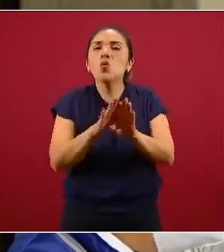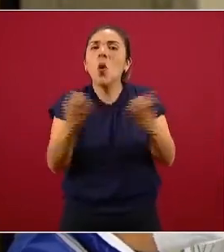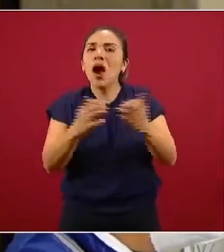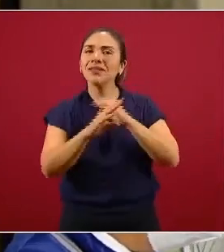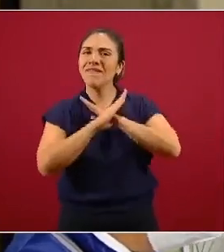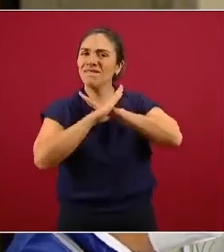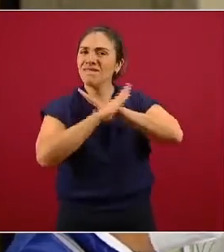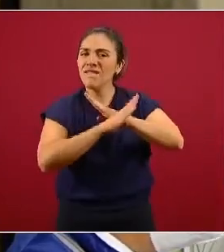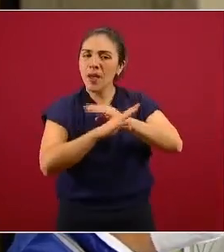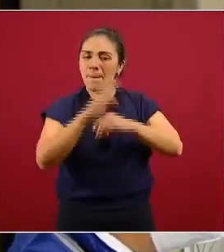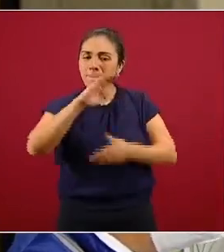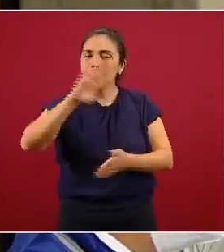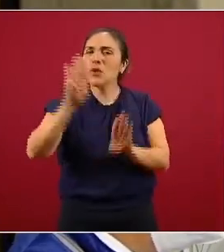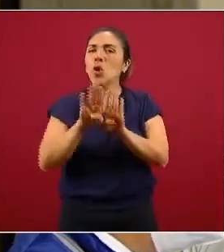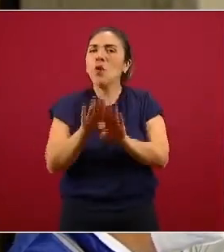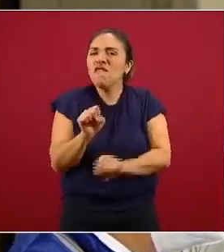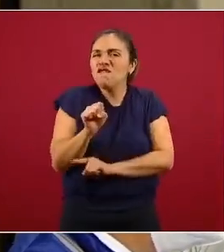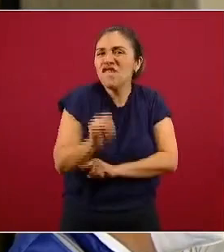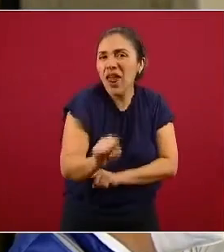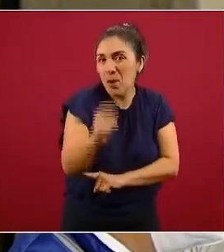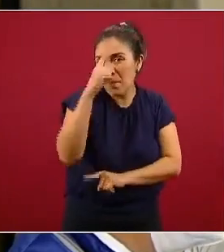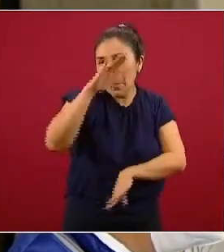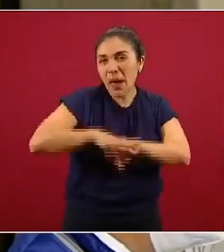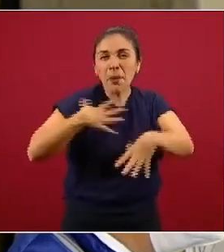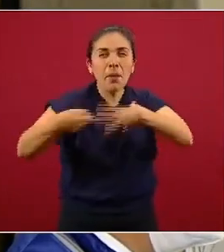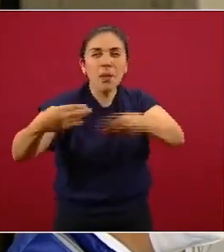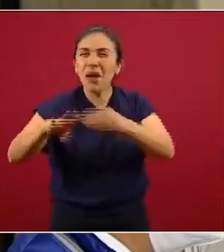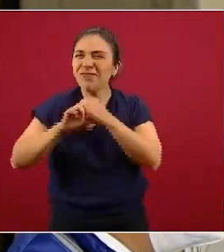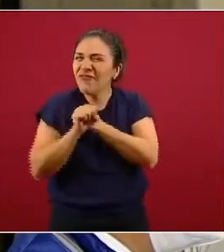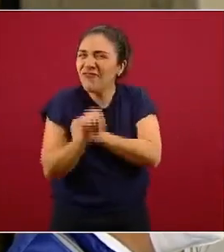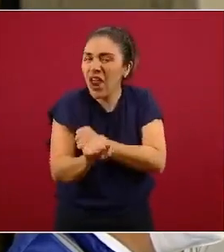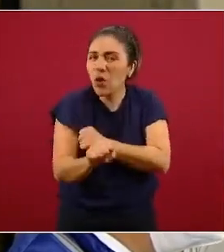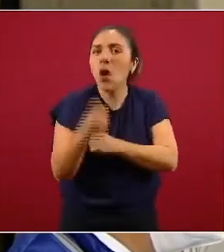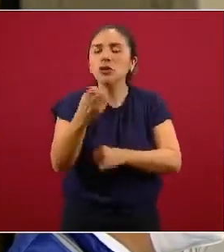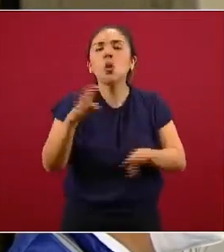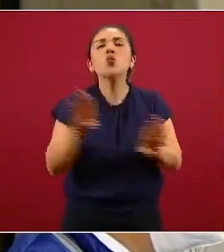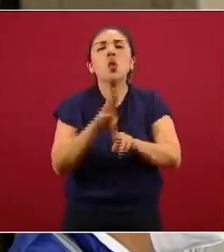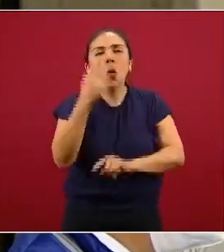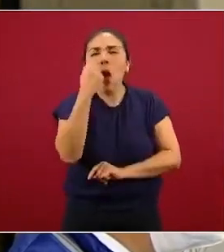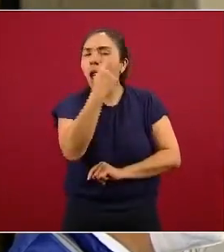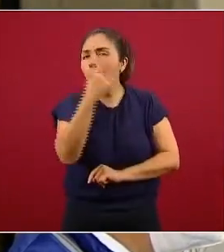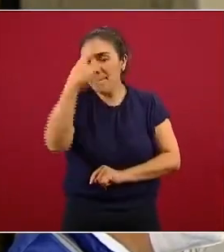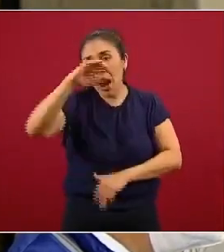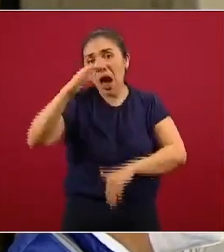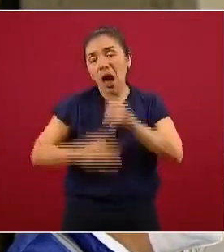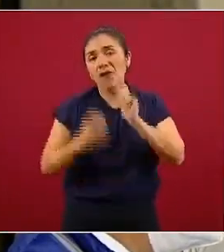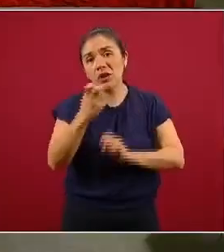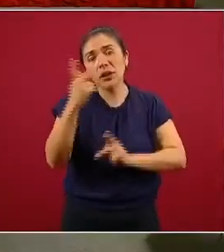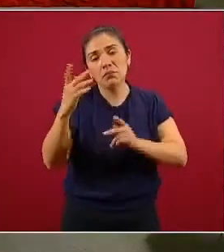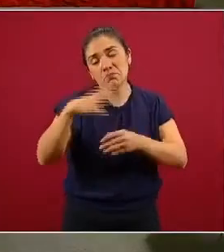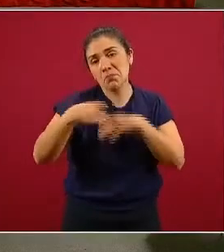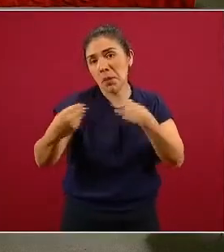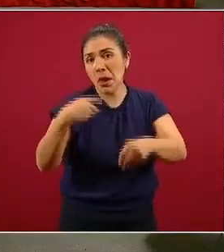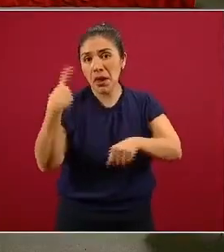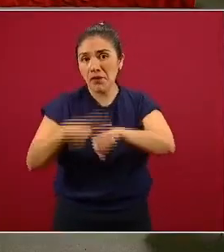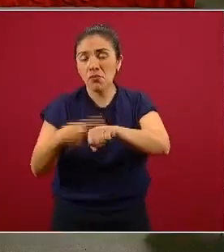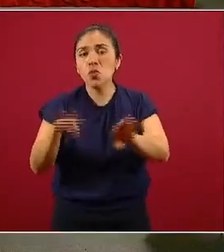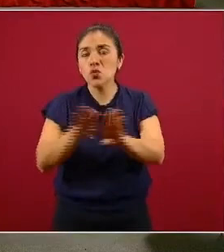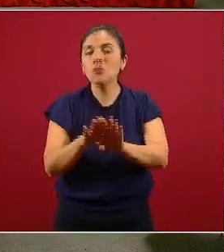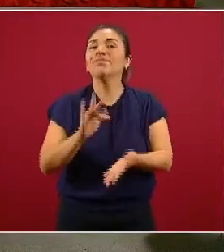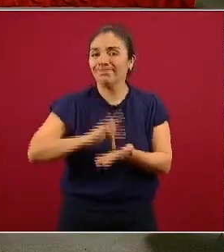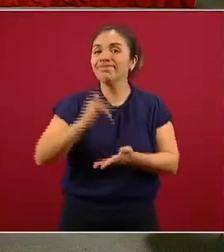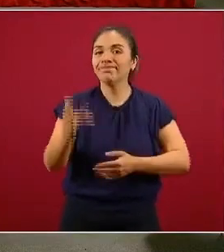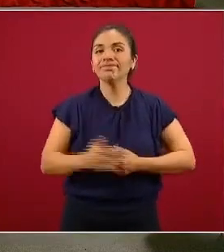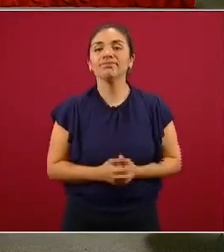la propagación entonces cómo cómo visualizar este fin de la pandemia se dio gracias muchas gracias mundial